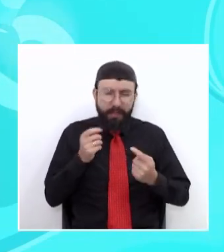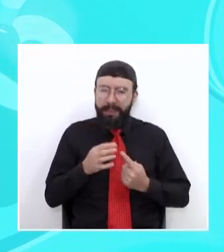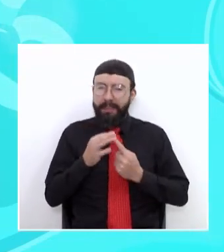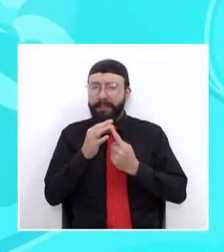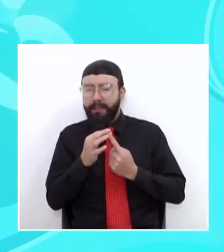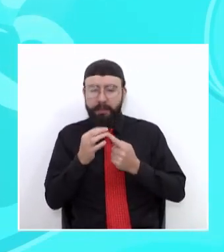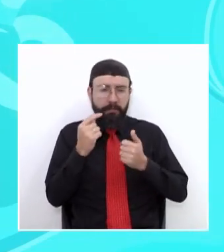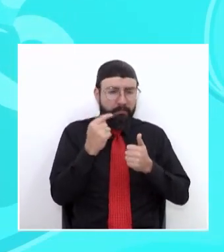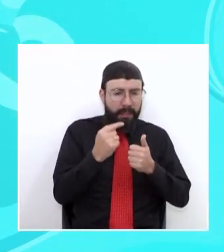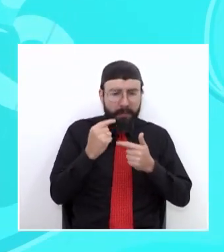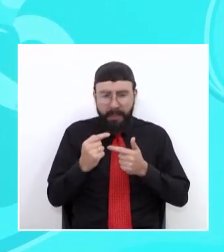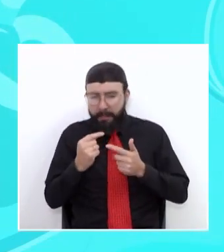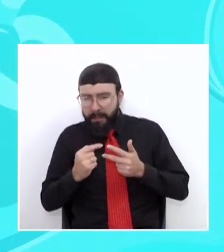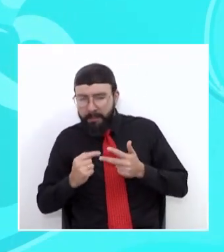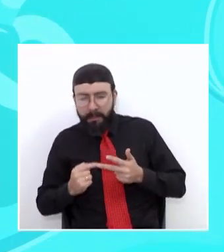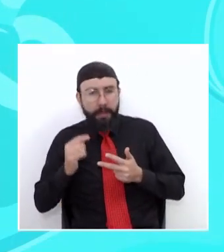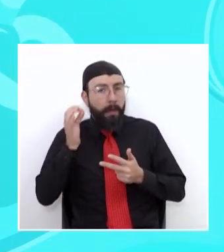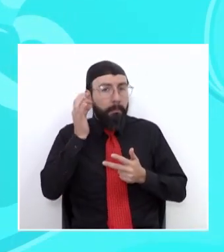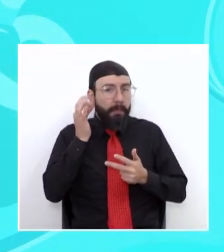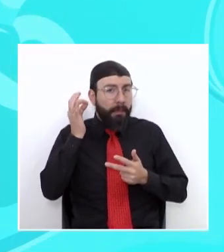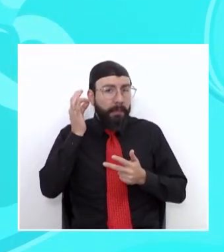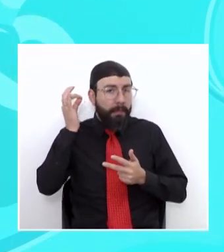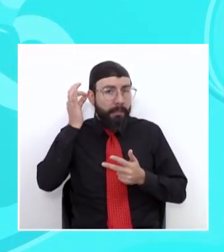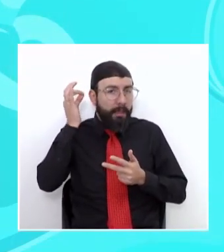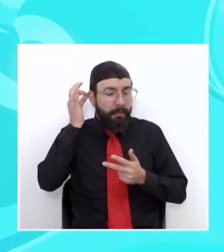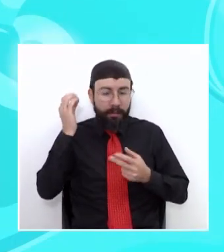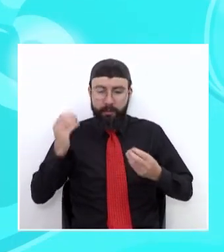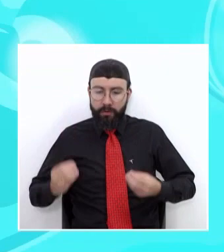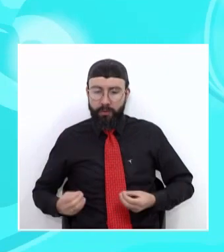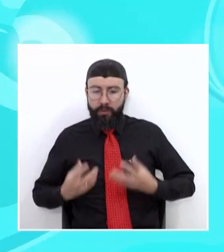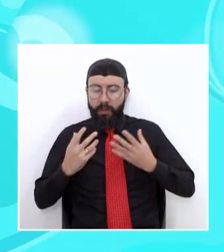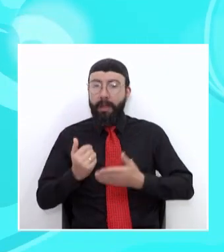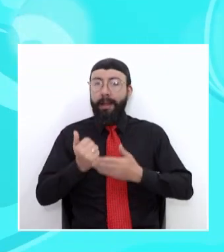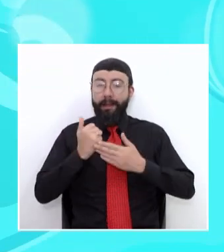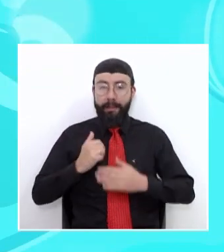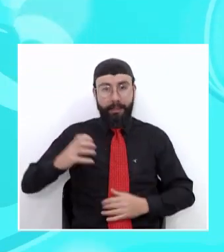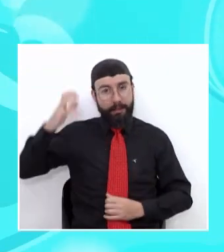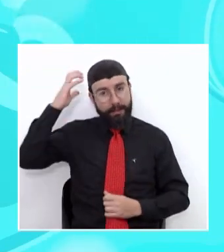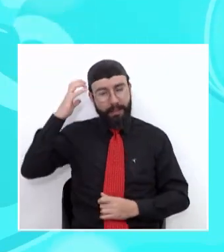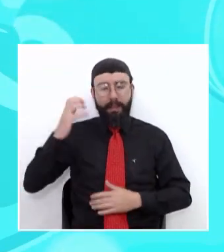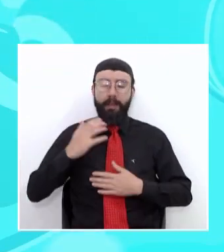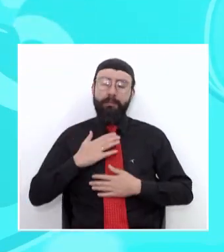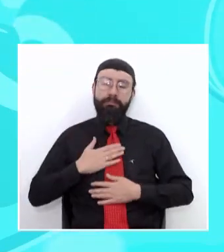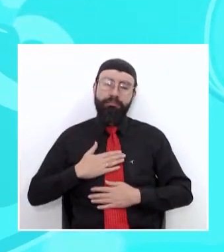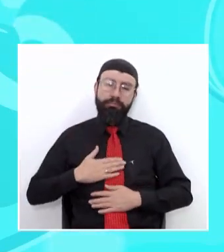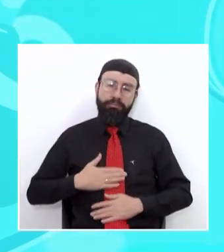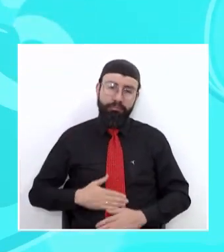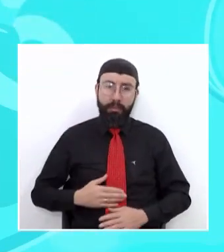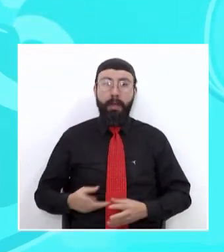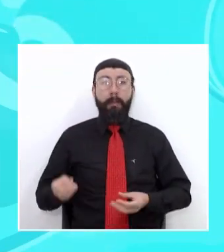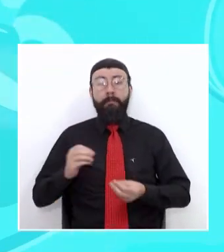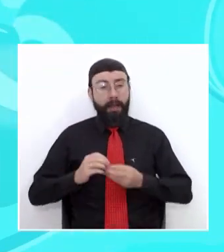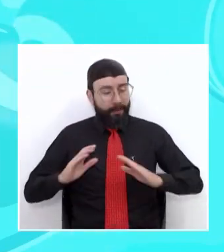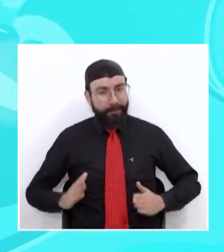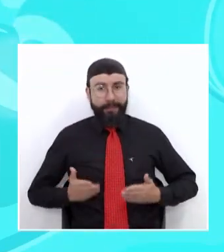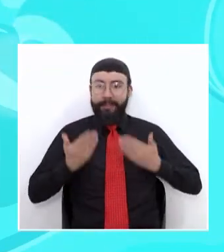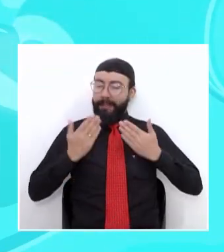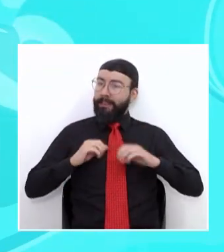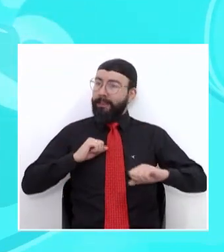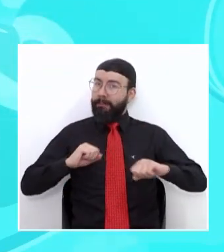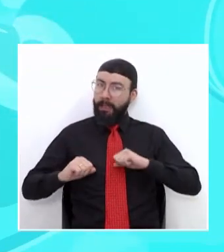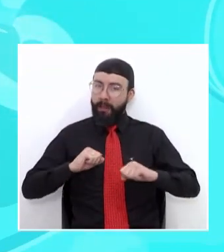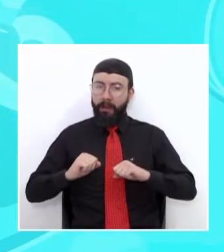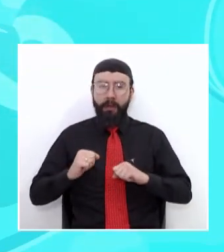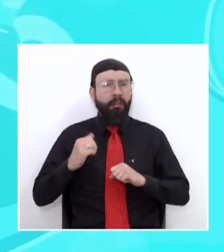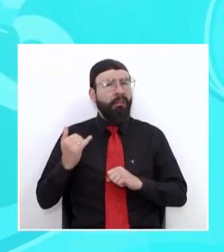desarrollan o dan un impulso a las sustancias que nos ayudan a nuestro cerebro para estar más tranquilos, para estar más motivados. Y en este caso vamos